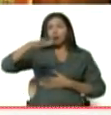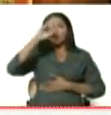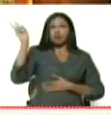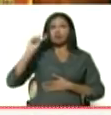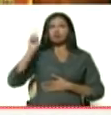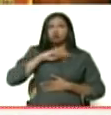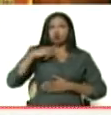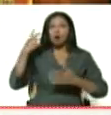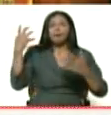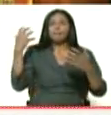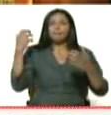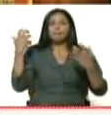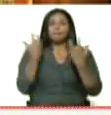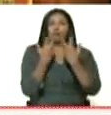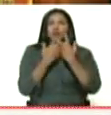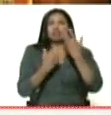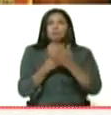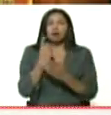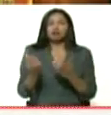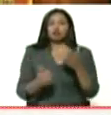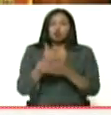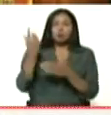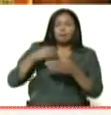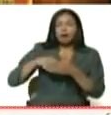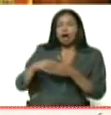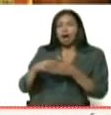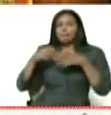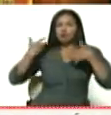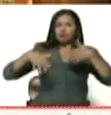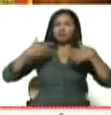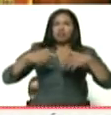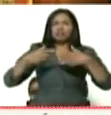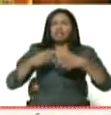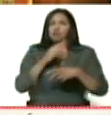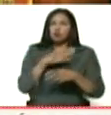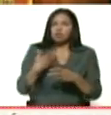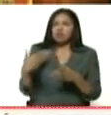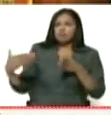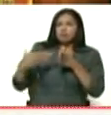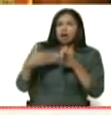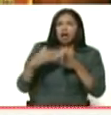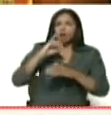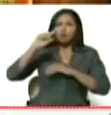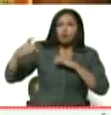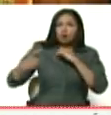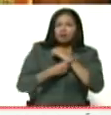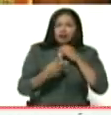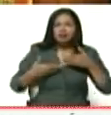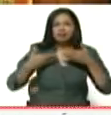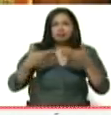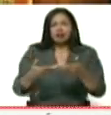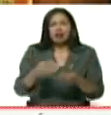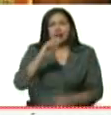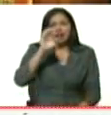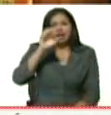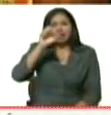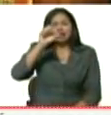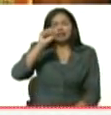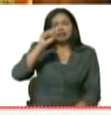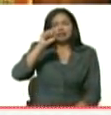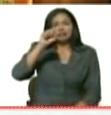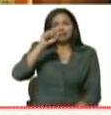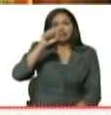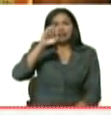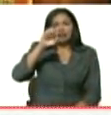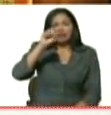Y ahora sumo la protesta por el intento del diputado Guaidó de entregar el Esequibo. Hasta que no rectifique